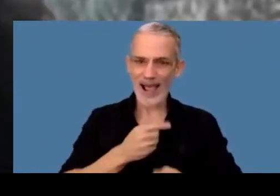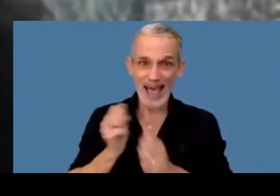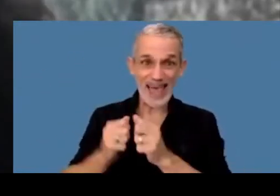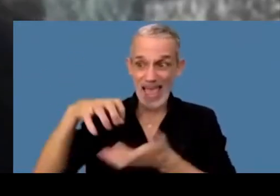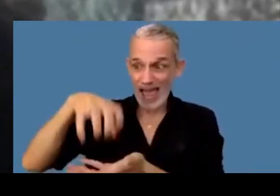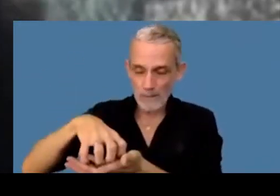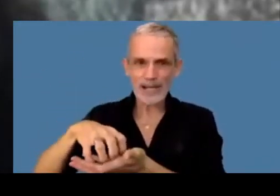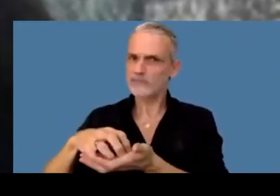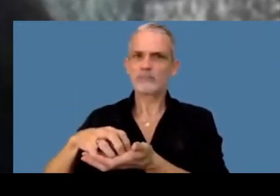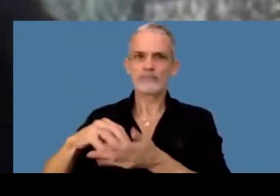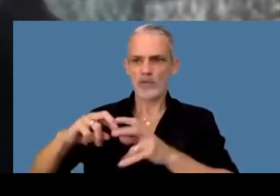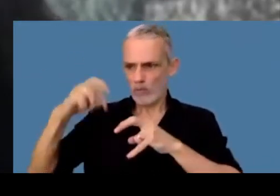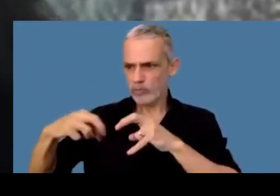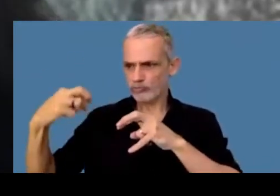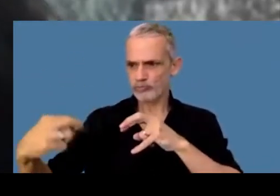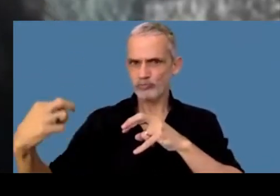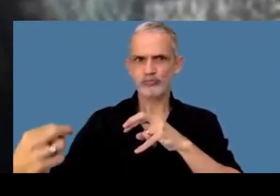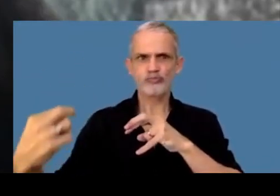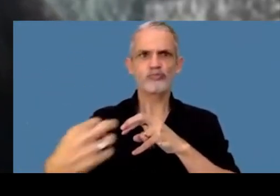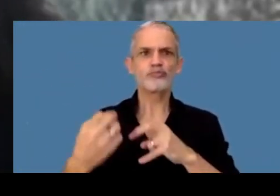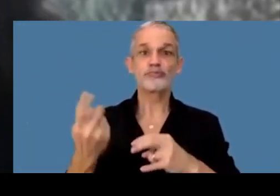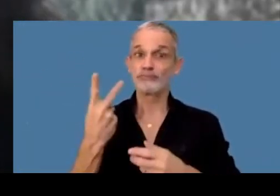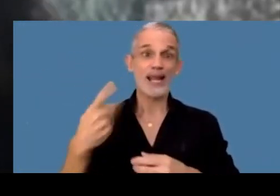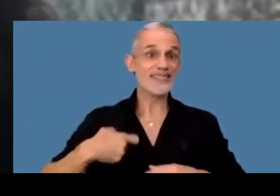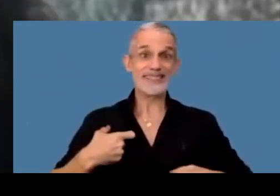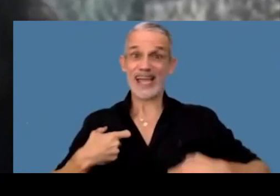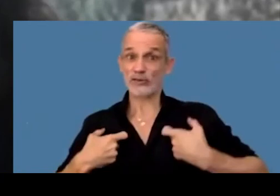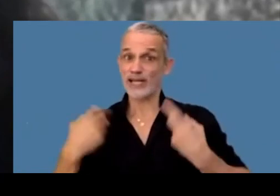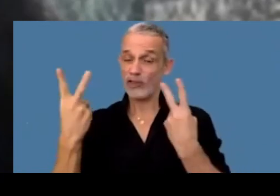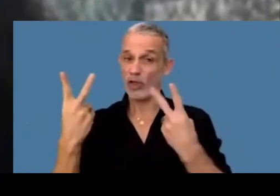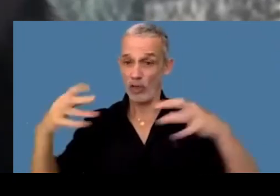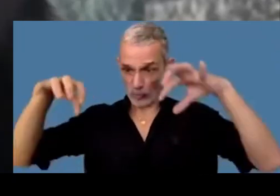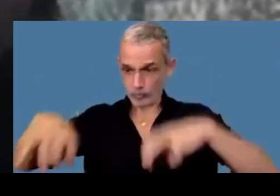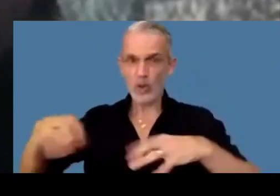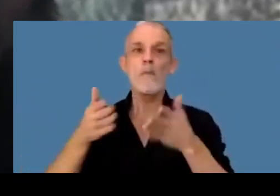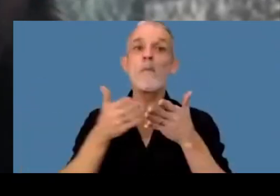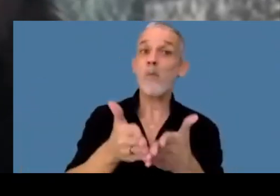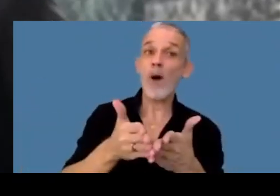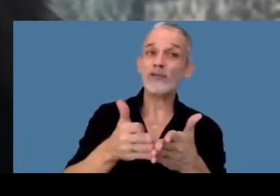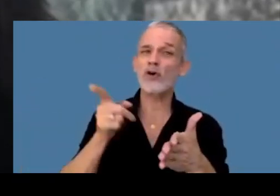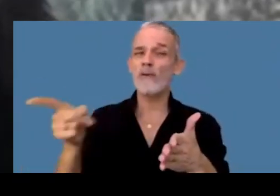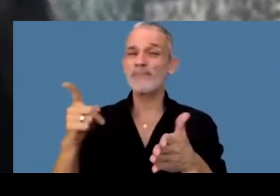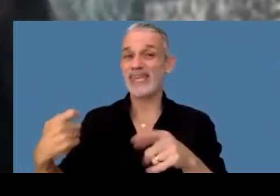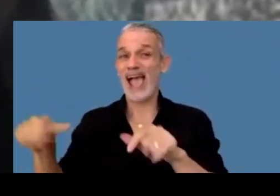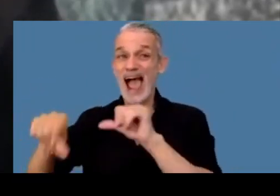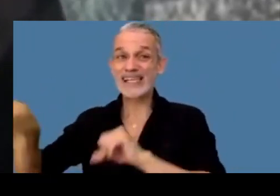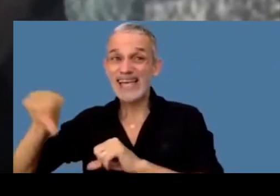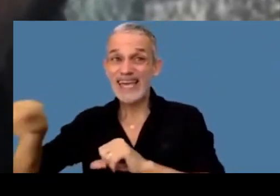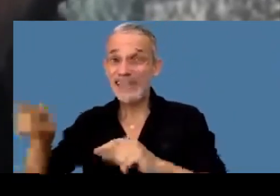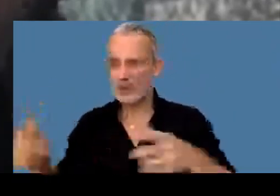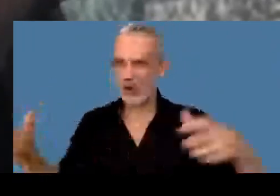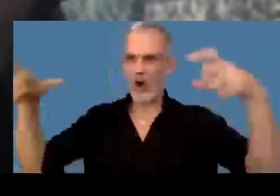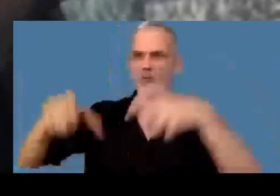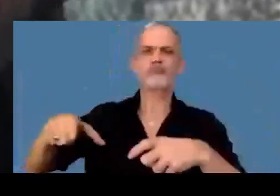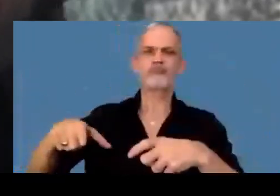es ambos sindicatos fuertes, tanto de los portuarios como de los aceiteros, los plantearon ante la Cámara